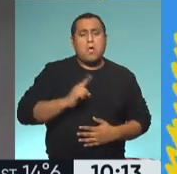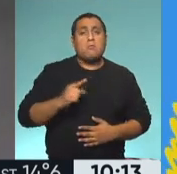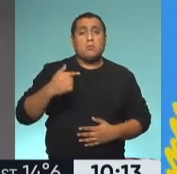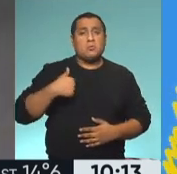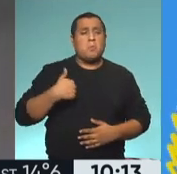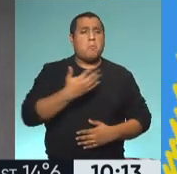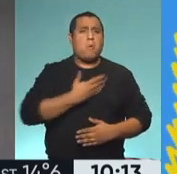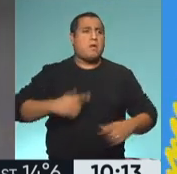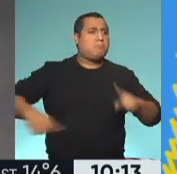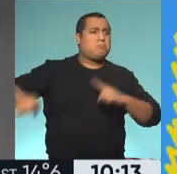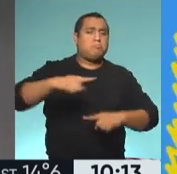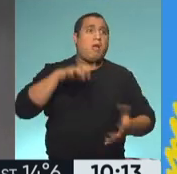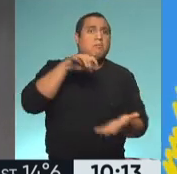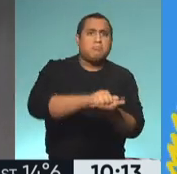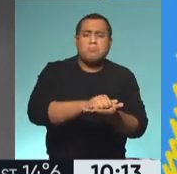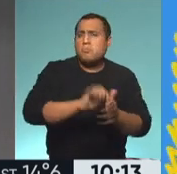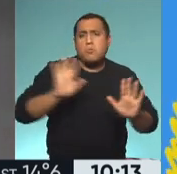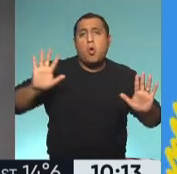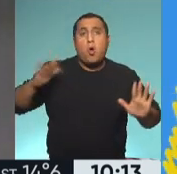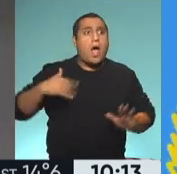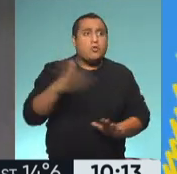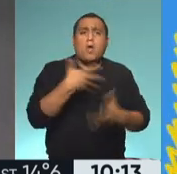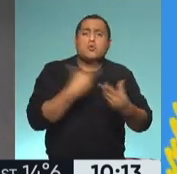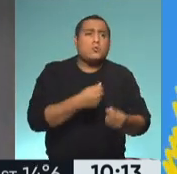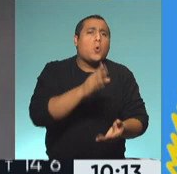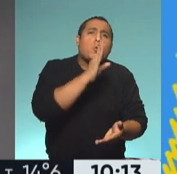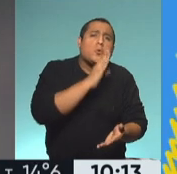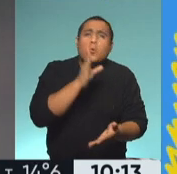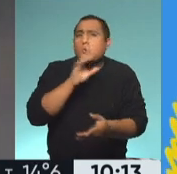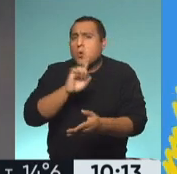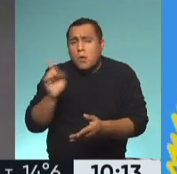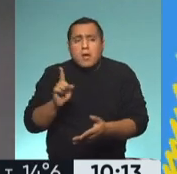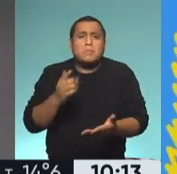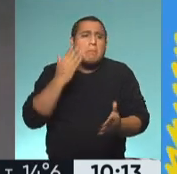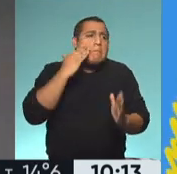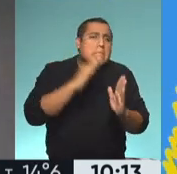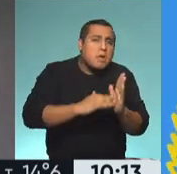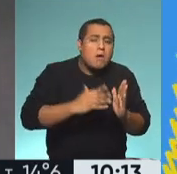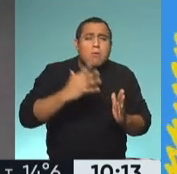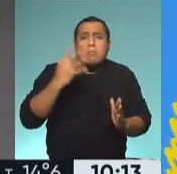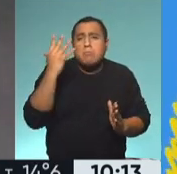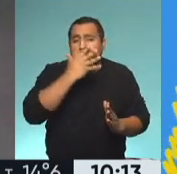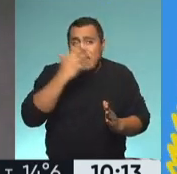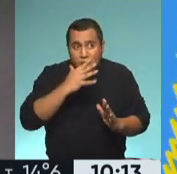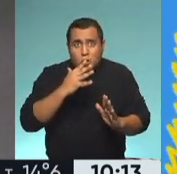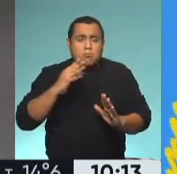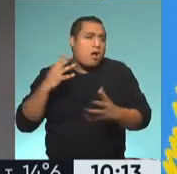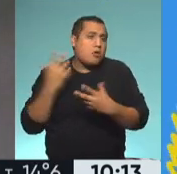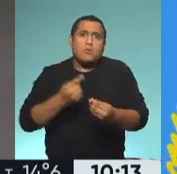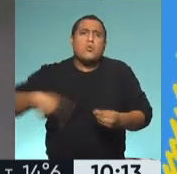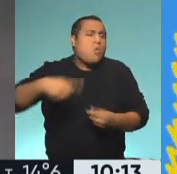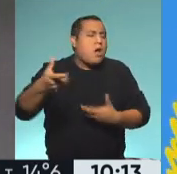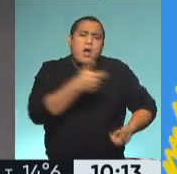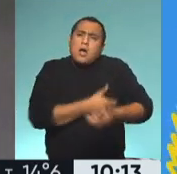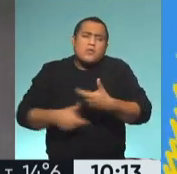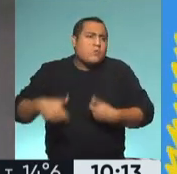nadie, sino ayudar a todos si fuera posible, judíos y gentiles, blancos o negros. Tenemos que ayudarnos unos a otros. Los